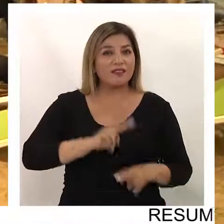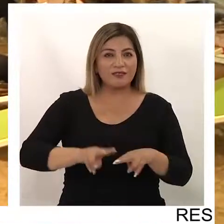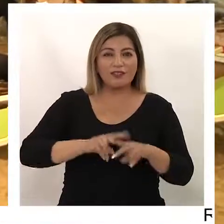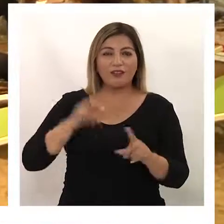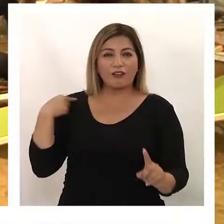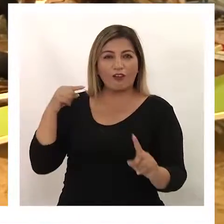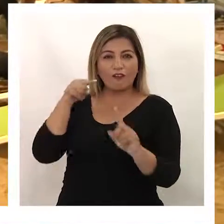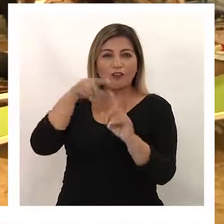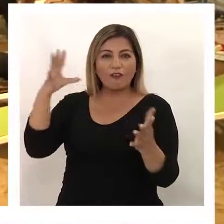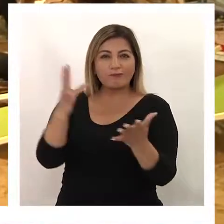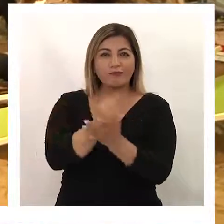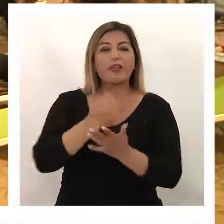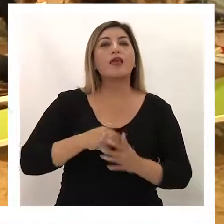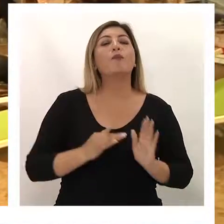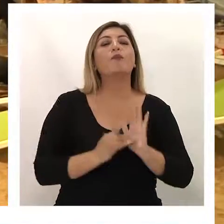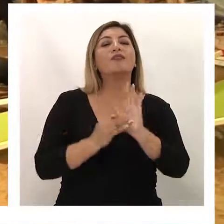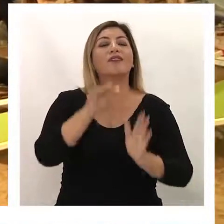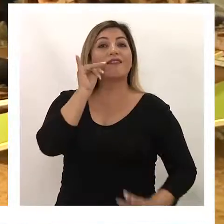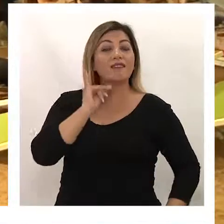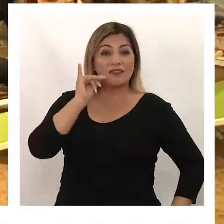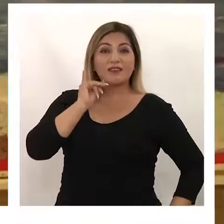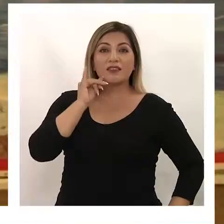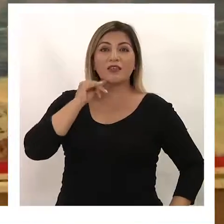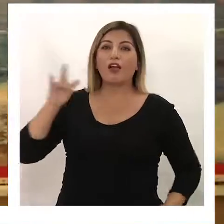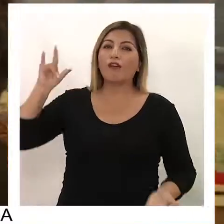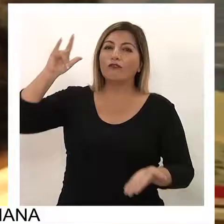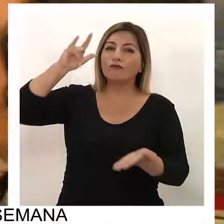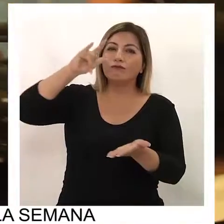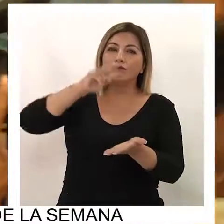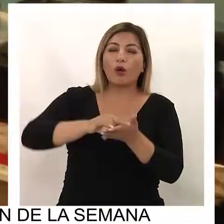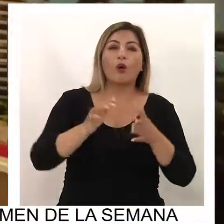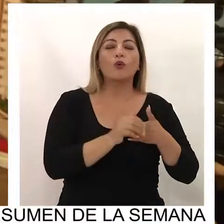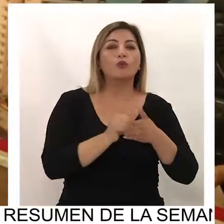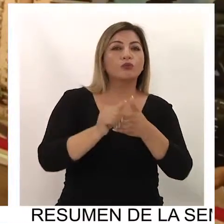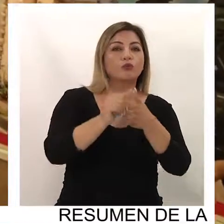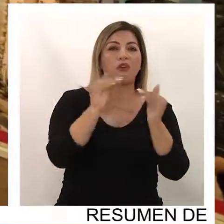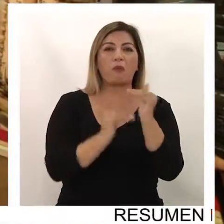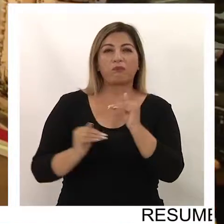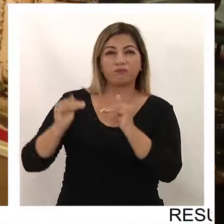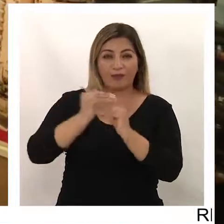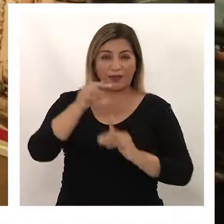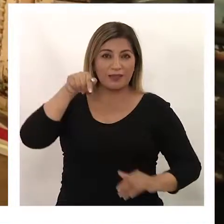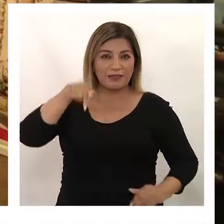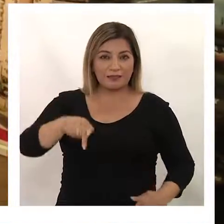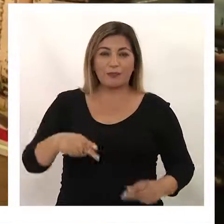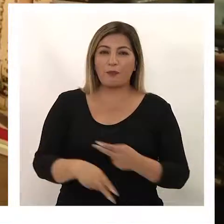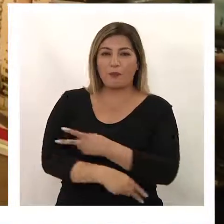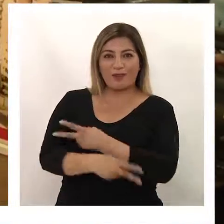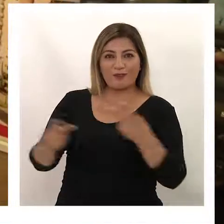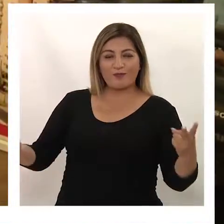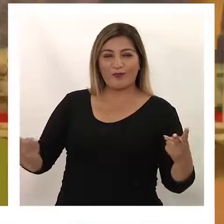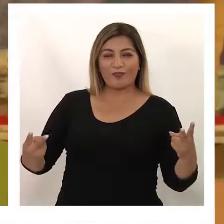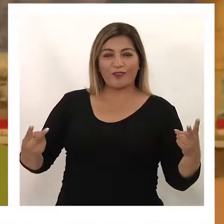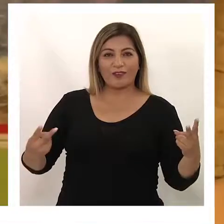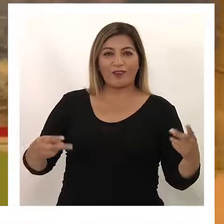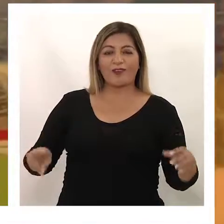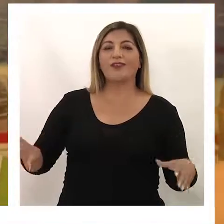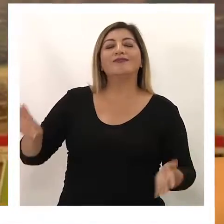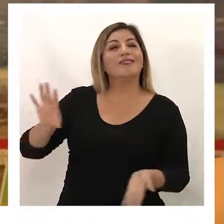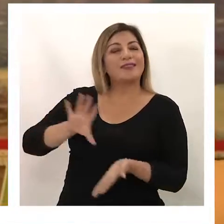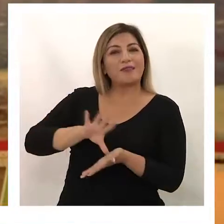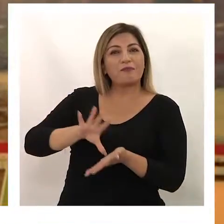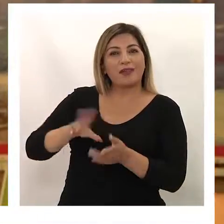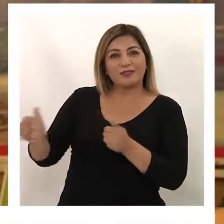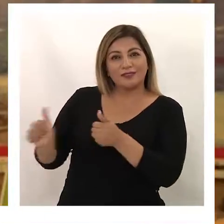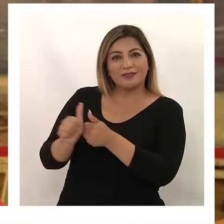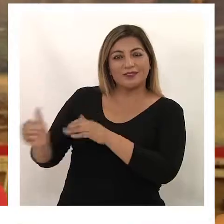conocer a Iquique como un destino turístico de excelencia para el público del vecino país La verdad es que ha sido una